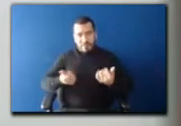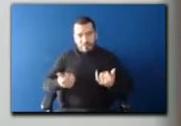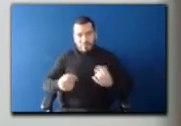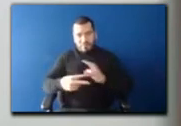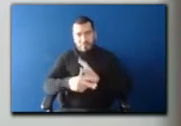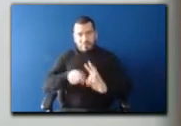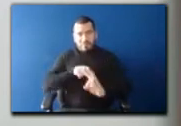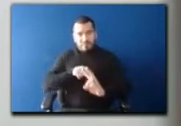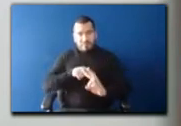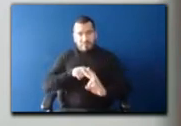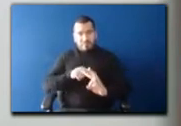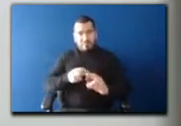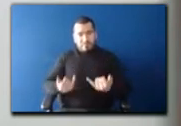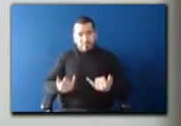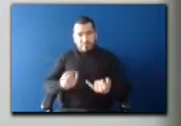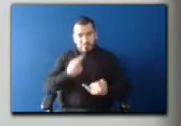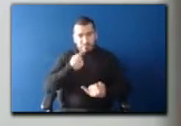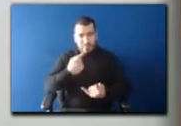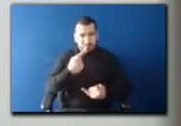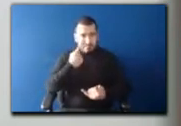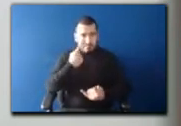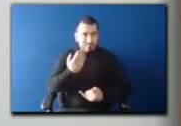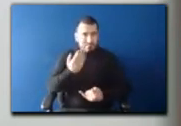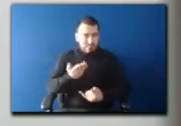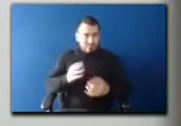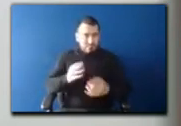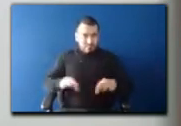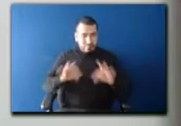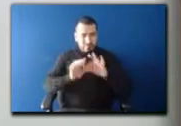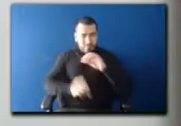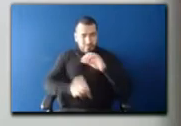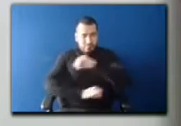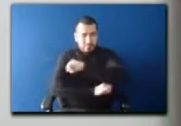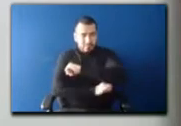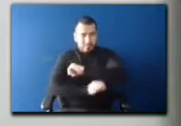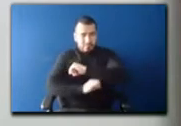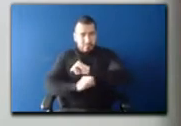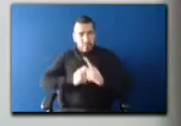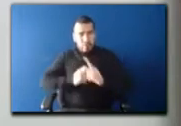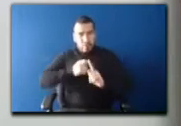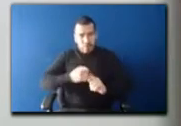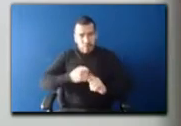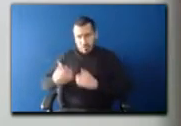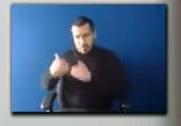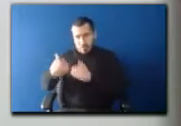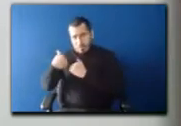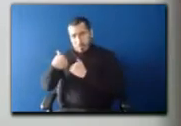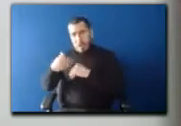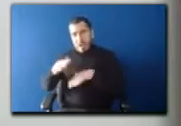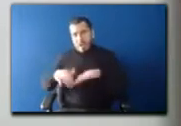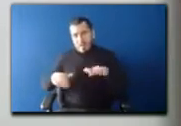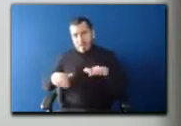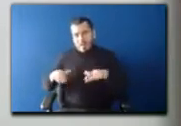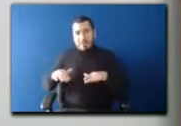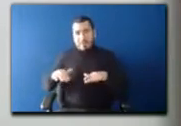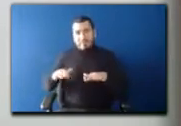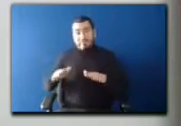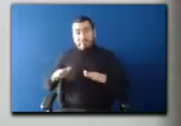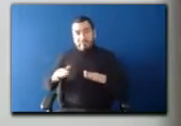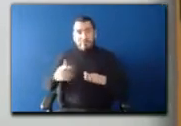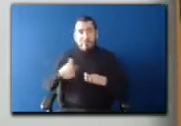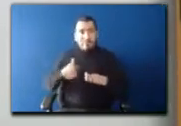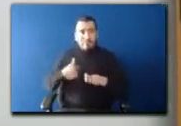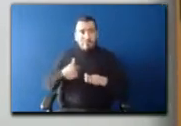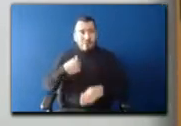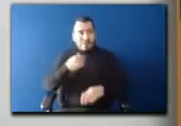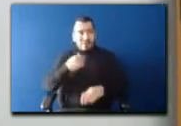comento que tiene un rol fundamental el sistema financiero. Tiene una mala fama el sistema financiero, en algunas ocasiones ganada y merecida, y en otras